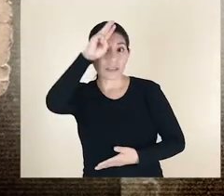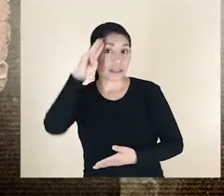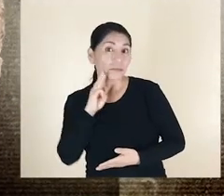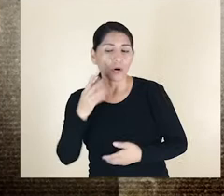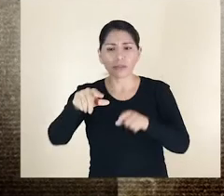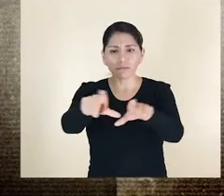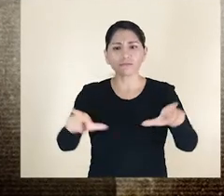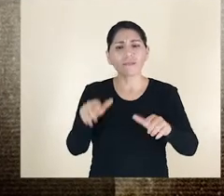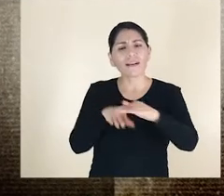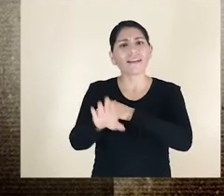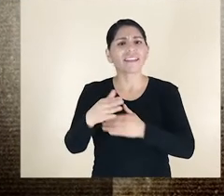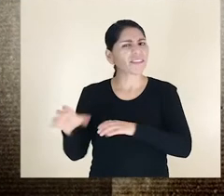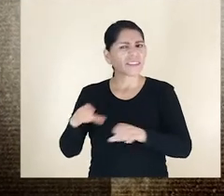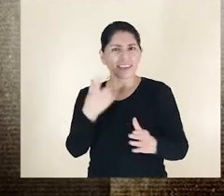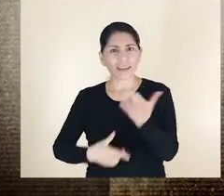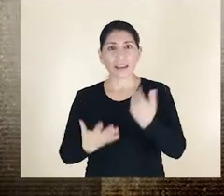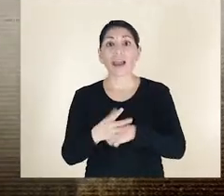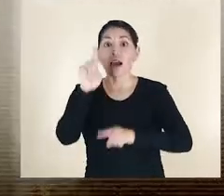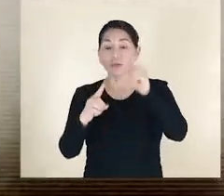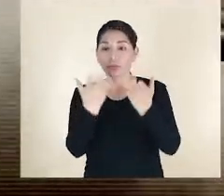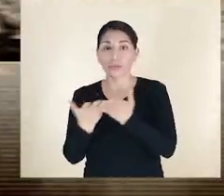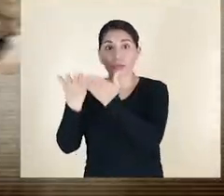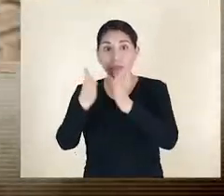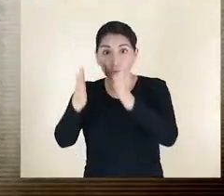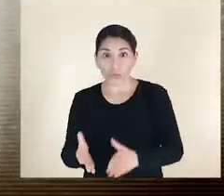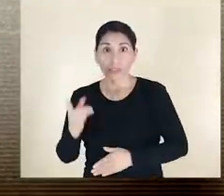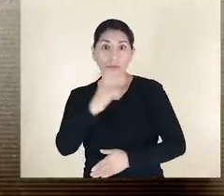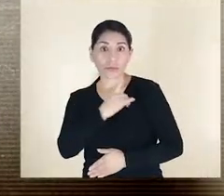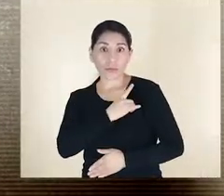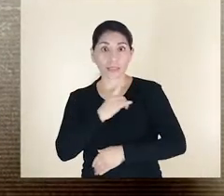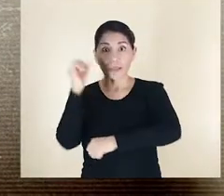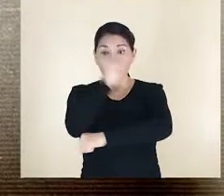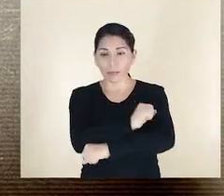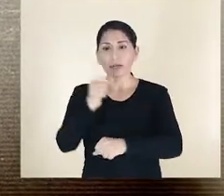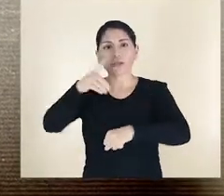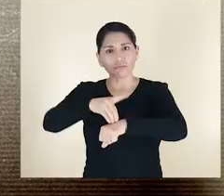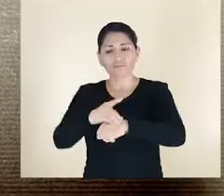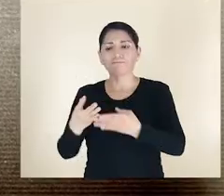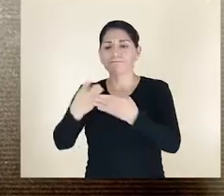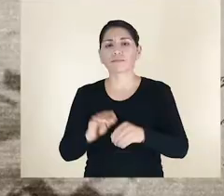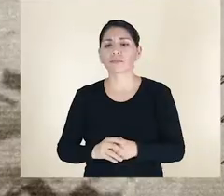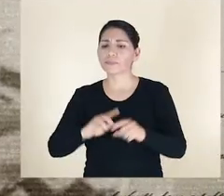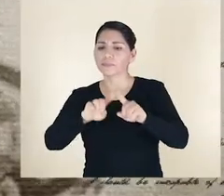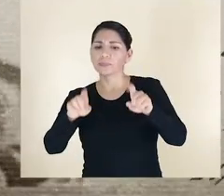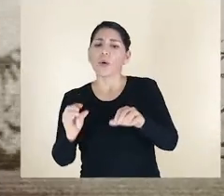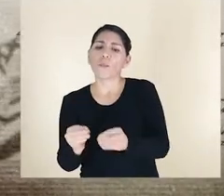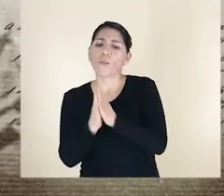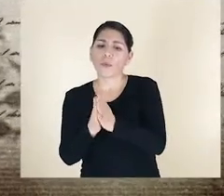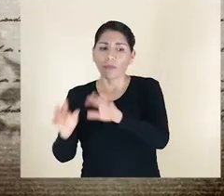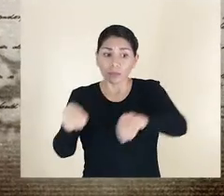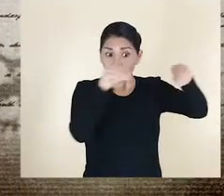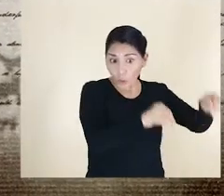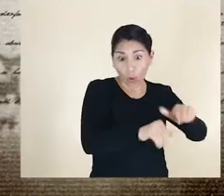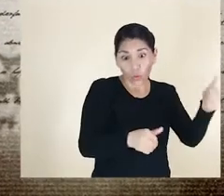Santa Rosa de las Monjas. Este espacio lo ocupaba el Centro de Estudiantes de Medicina de la Universidad Nacional Mayor de San Marcos, al que le